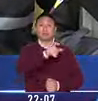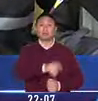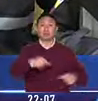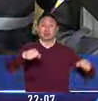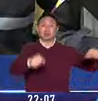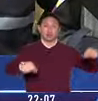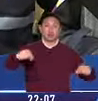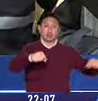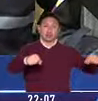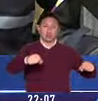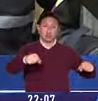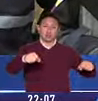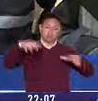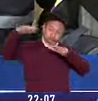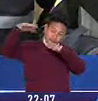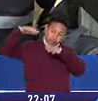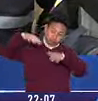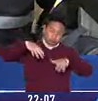estabilidad